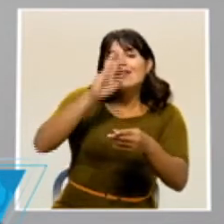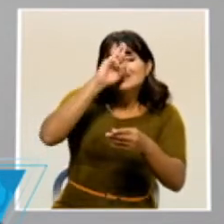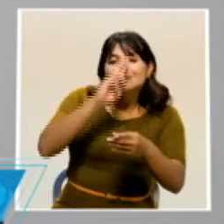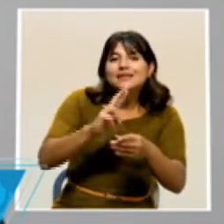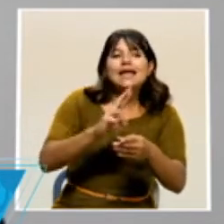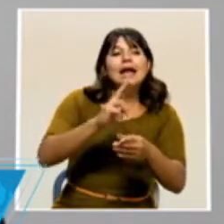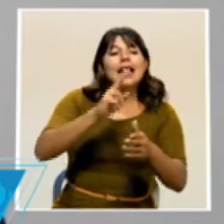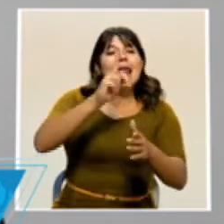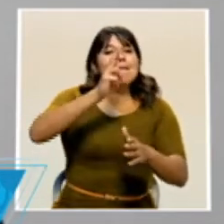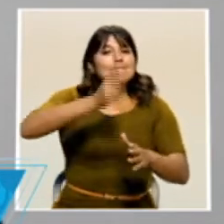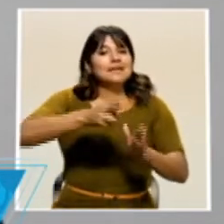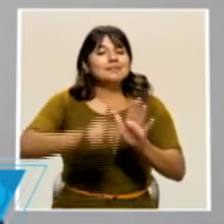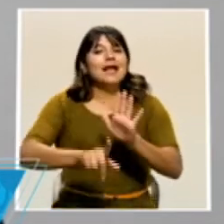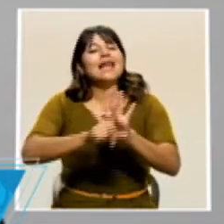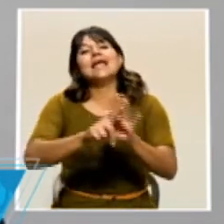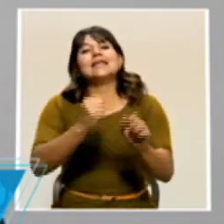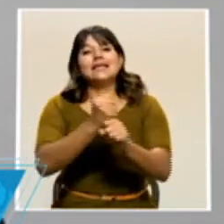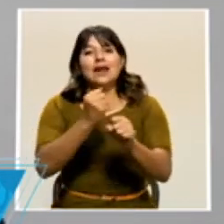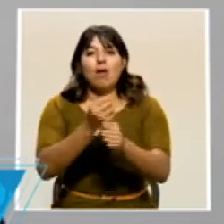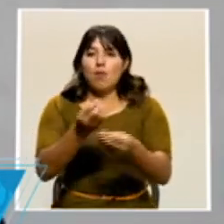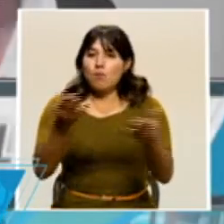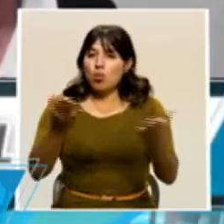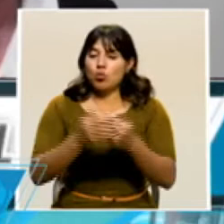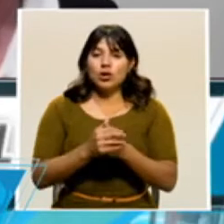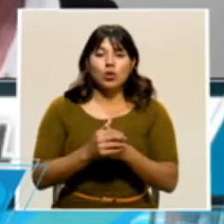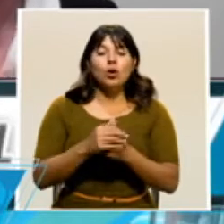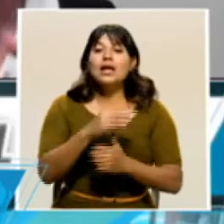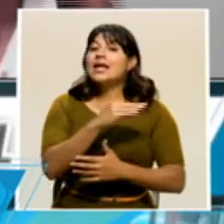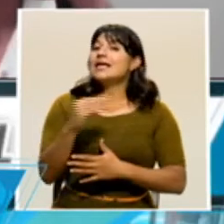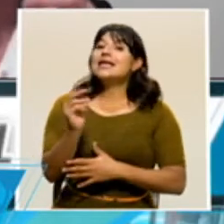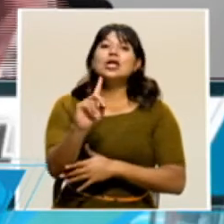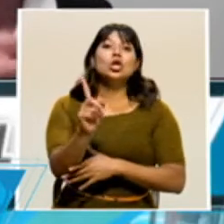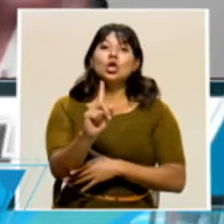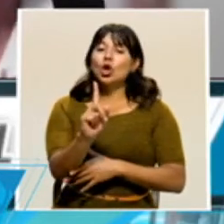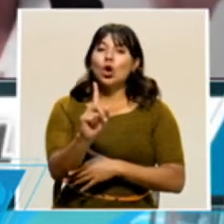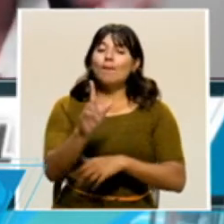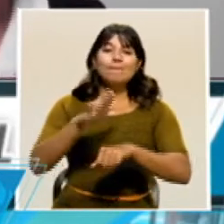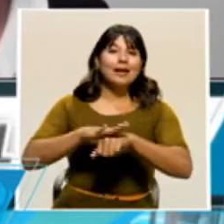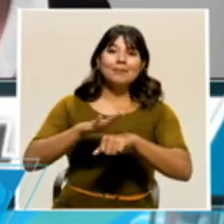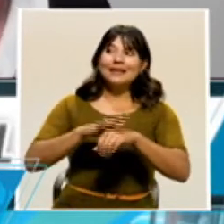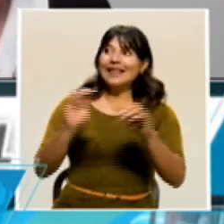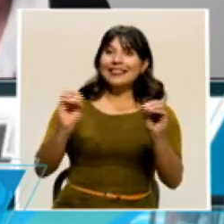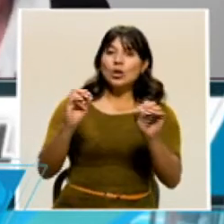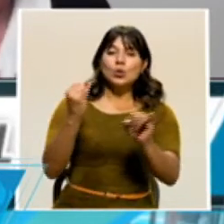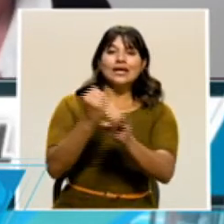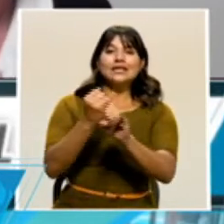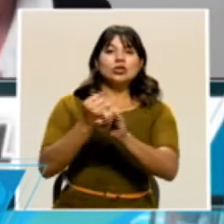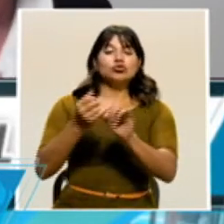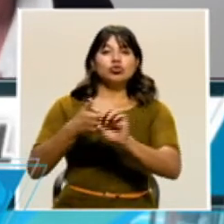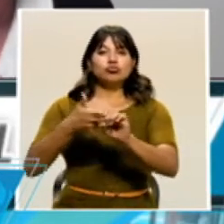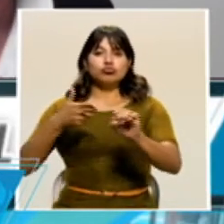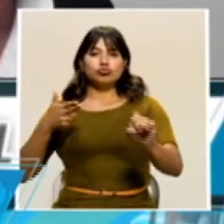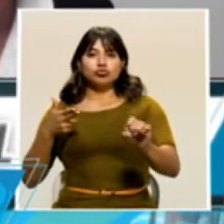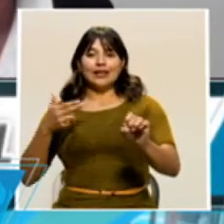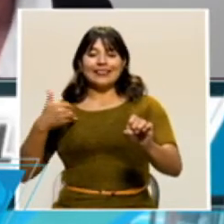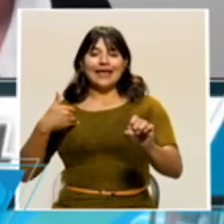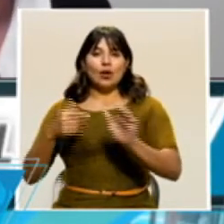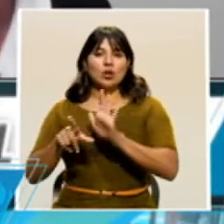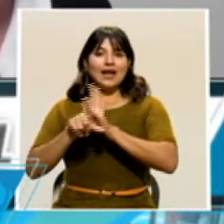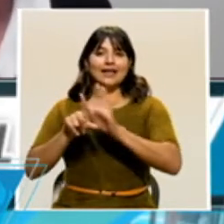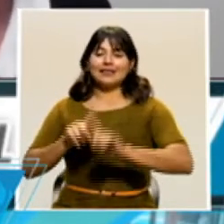hicieran excepciones como se hizo en la segunda versión del proyecto, que se deja por fuera a empleados de